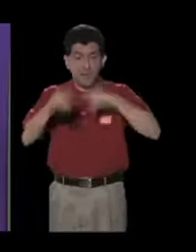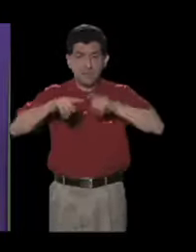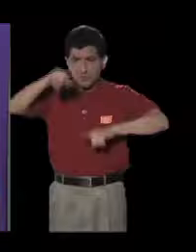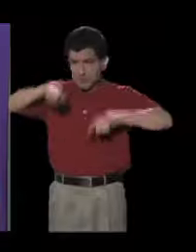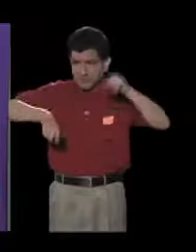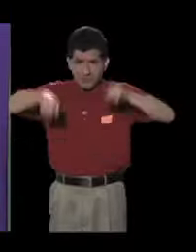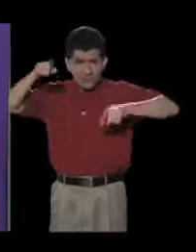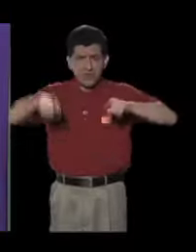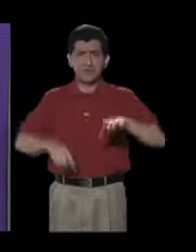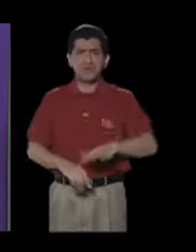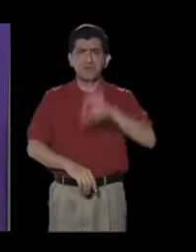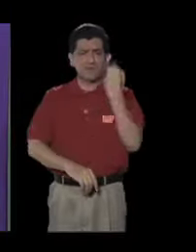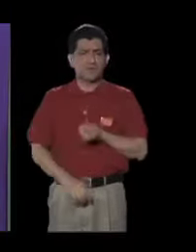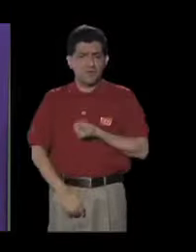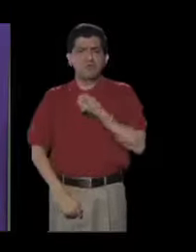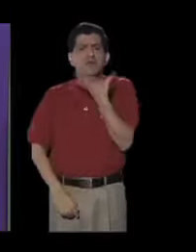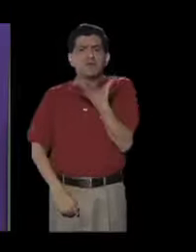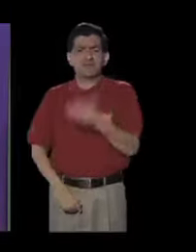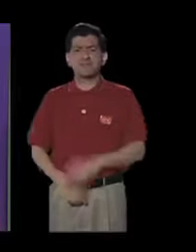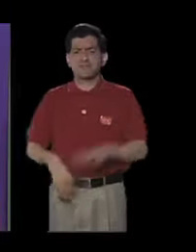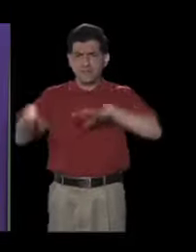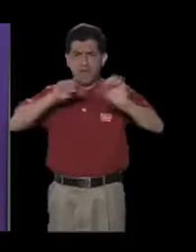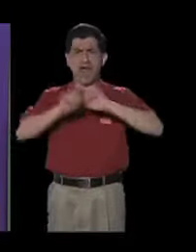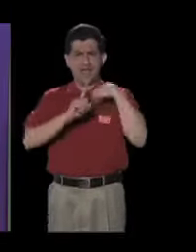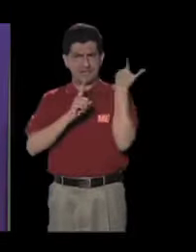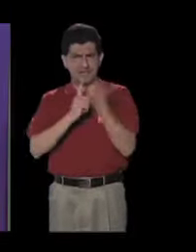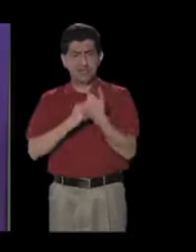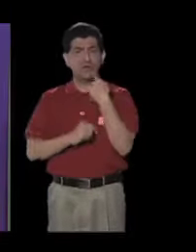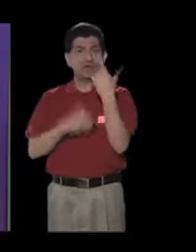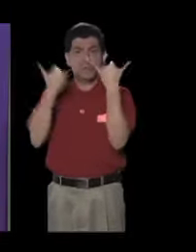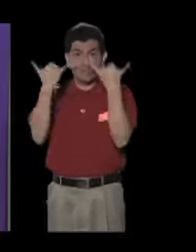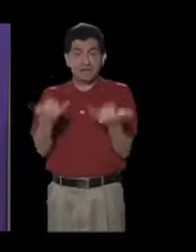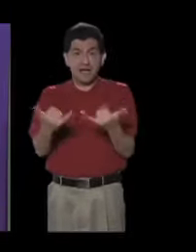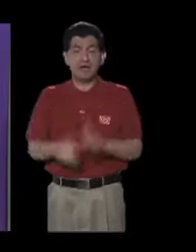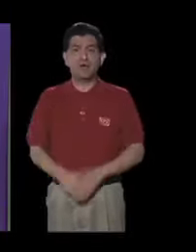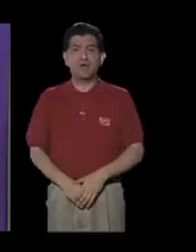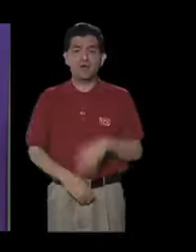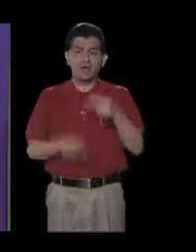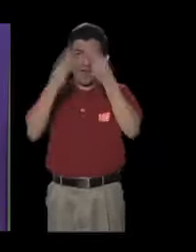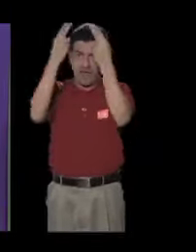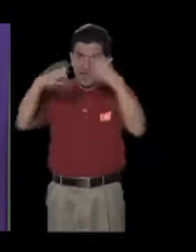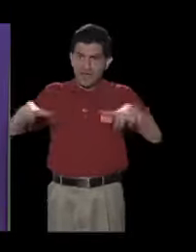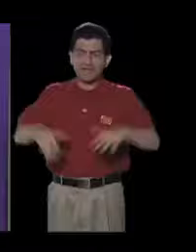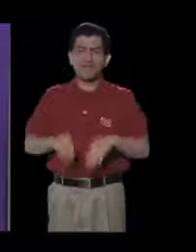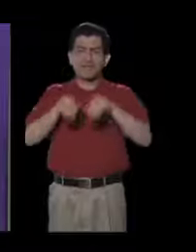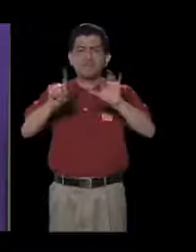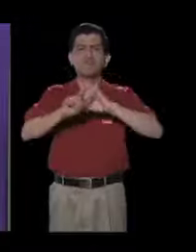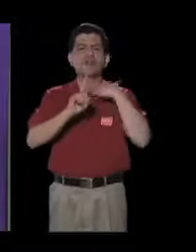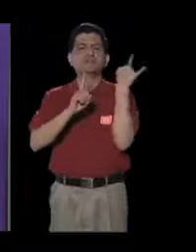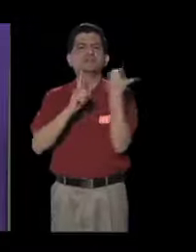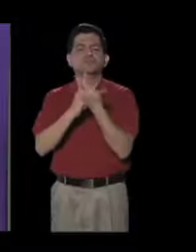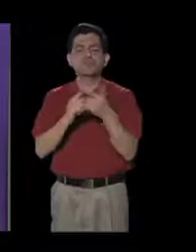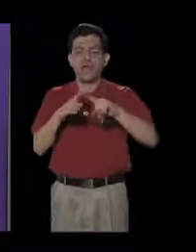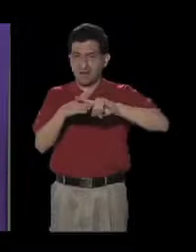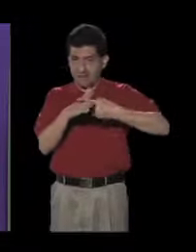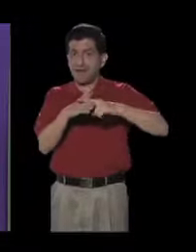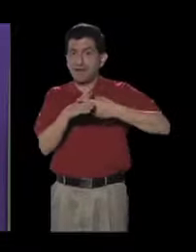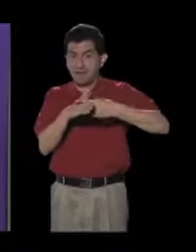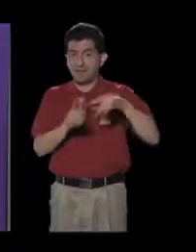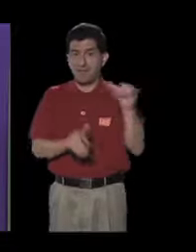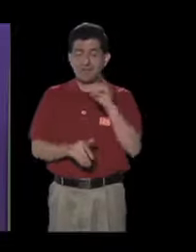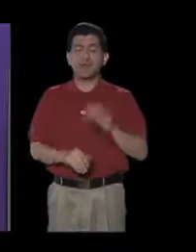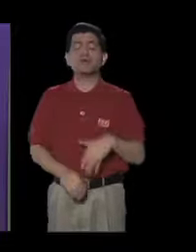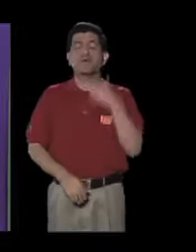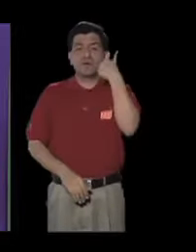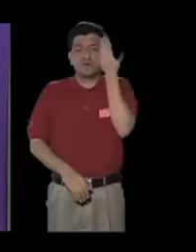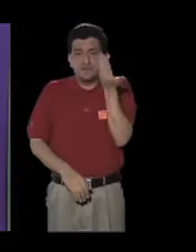se ha diversificado las maneras de manifestar ese movimiento social, ¿verdad? Bueno, usted menciona a través de internet, redes sociales, que es una